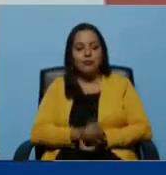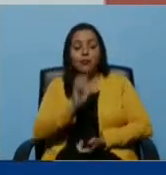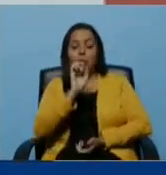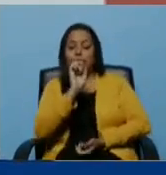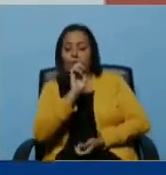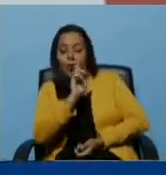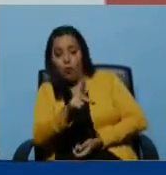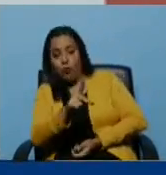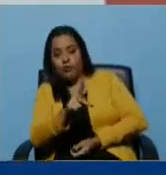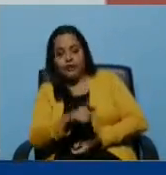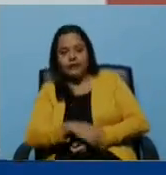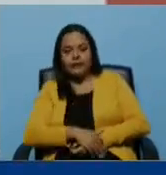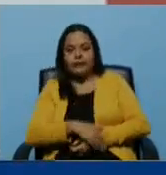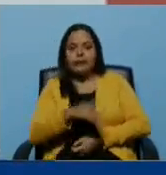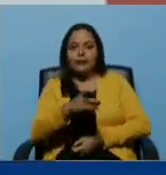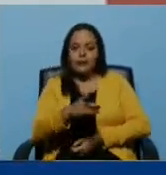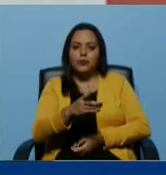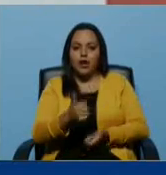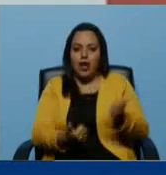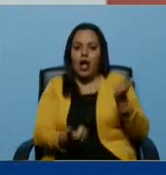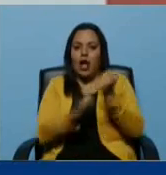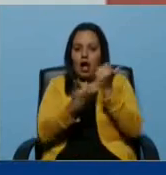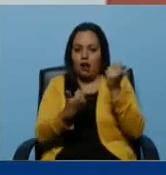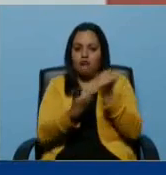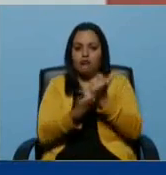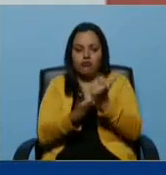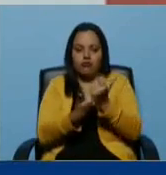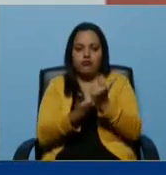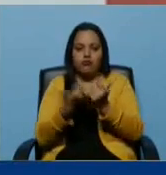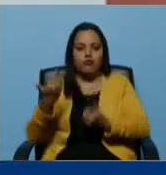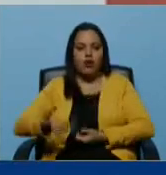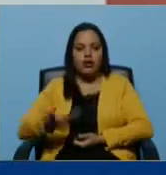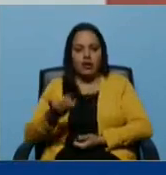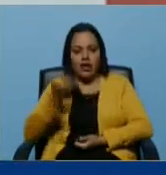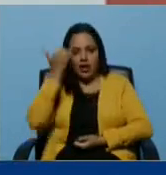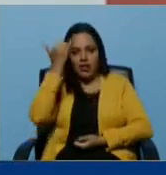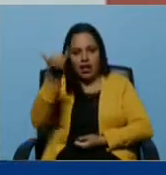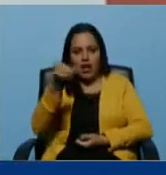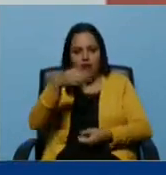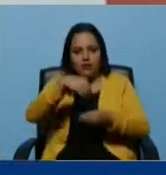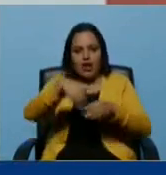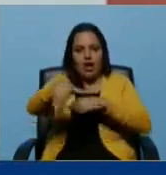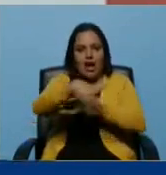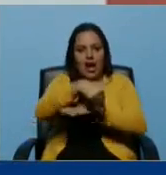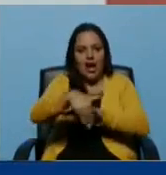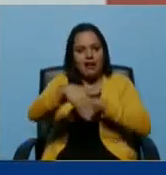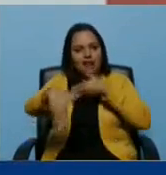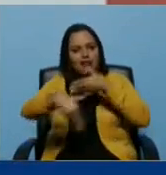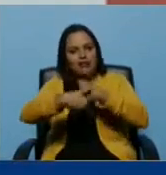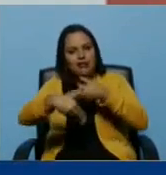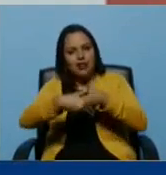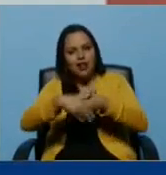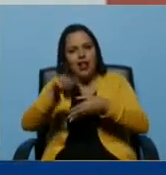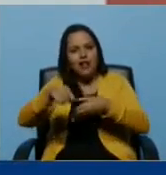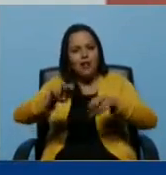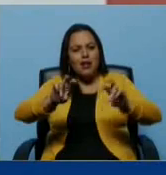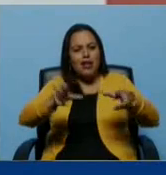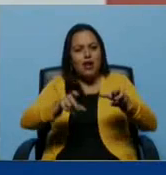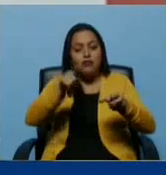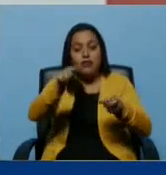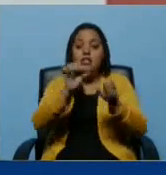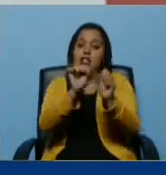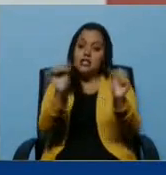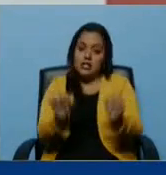apoyemos con opinión en las calles, redes, medios, paredes y Radio Bemba. Ese es el